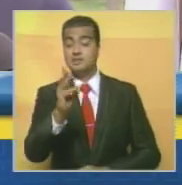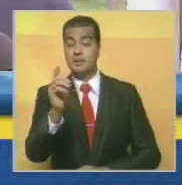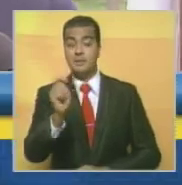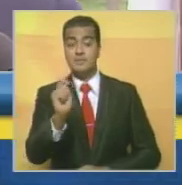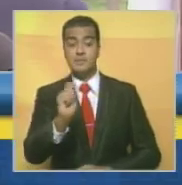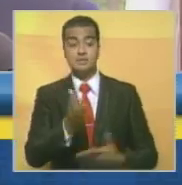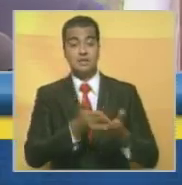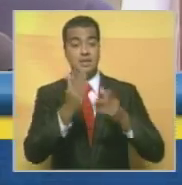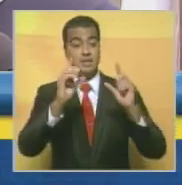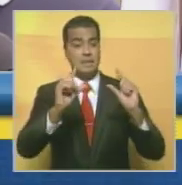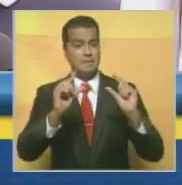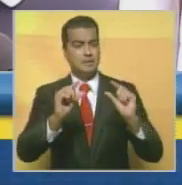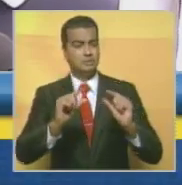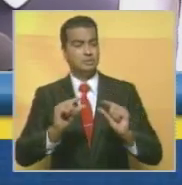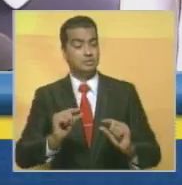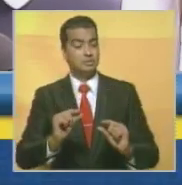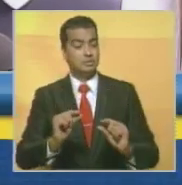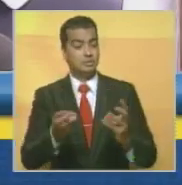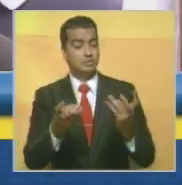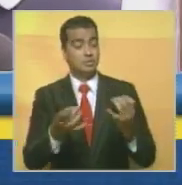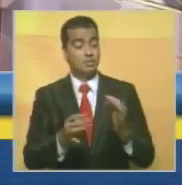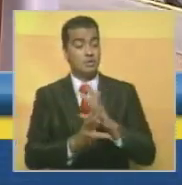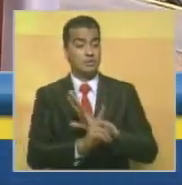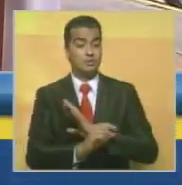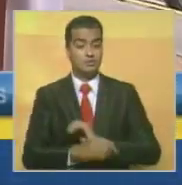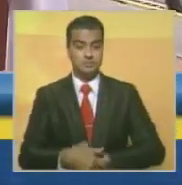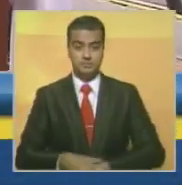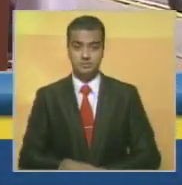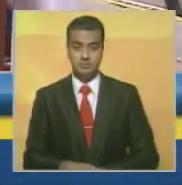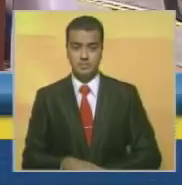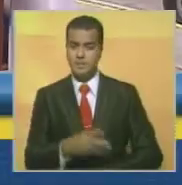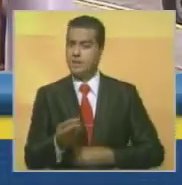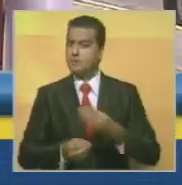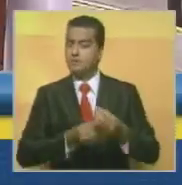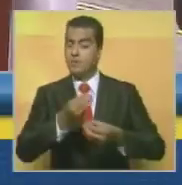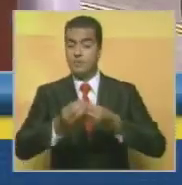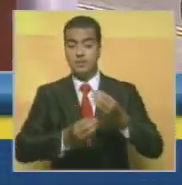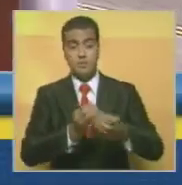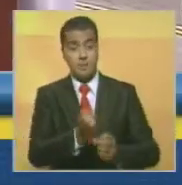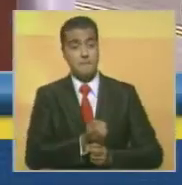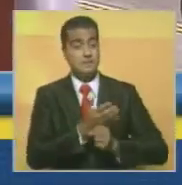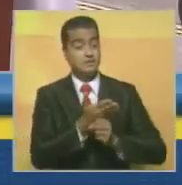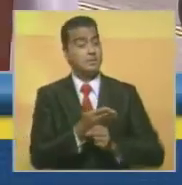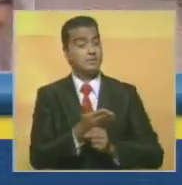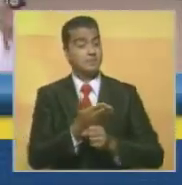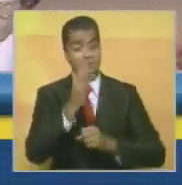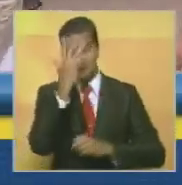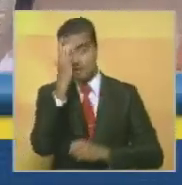registrando disminución de sus índices delictivos. Activarán un operativo especial para